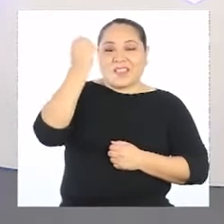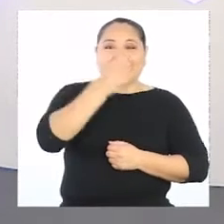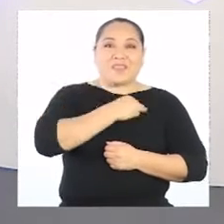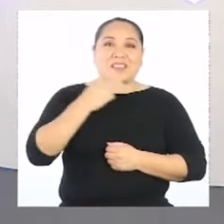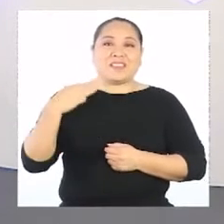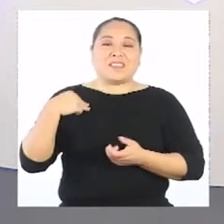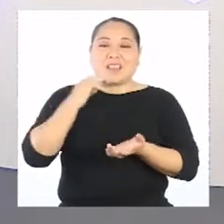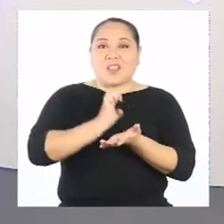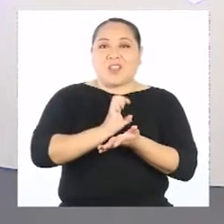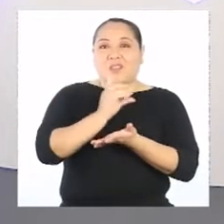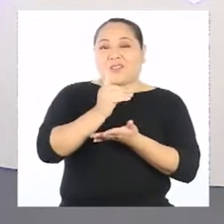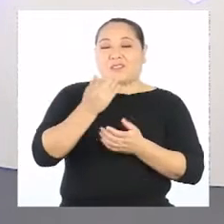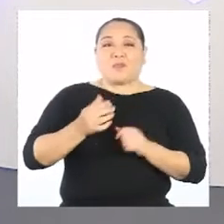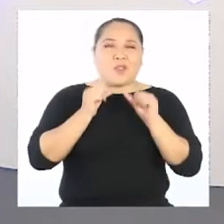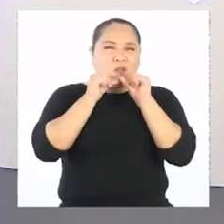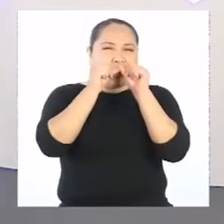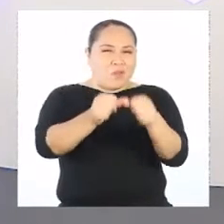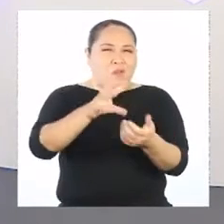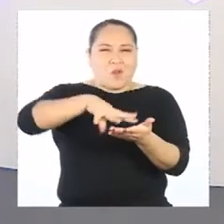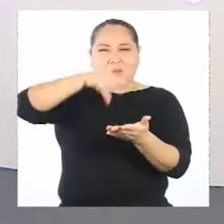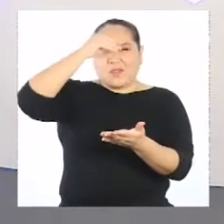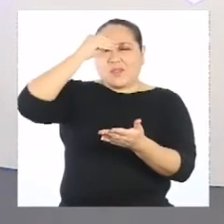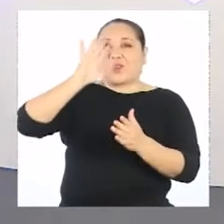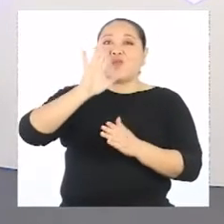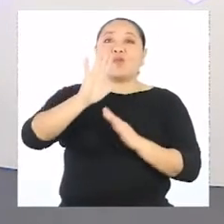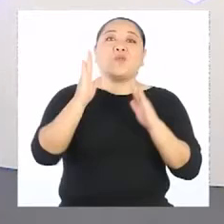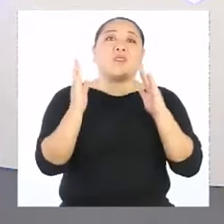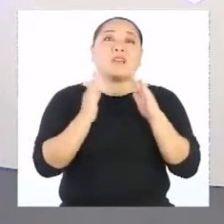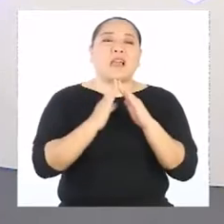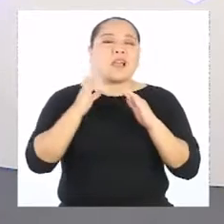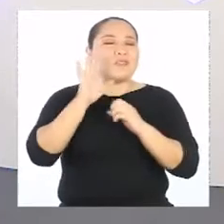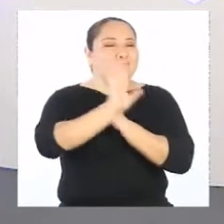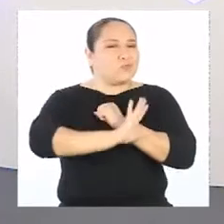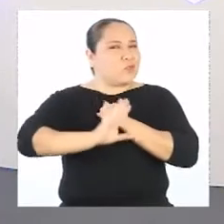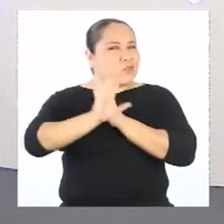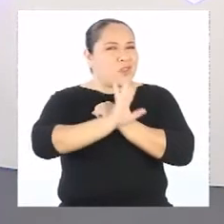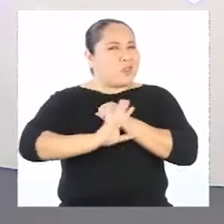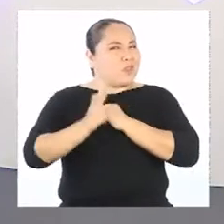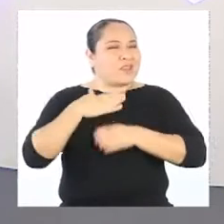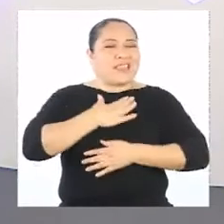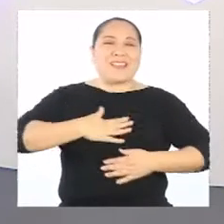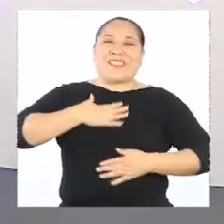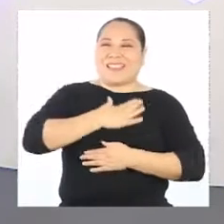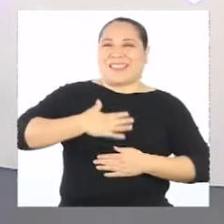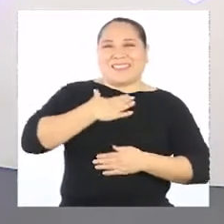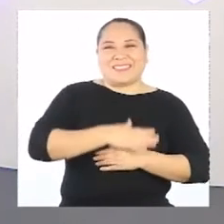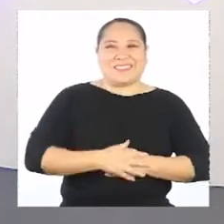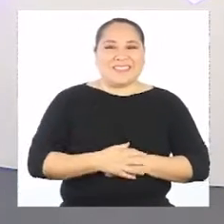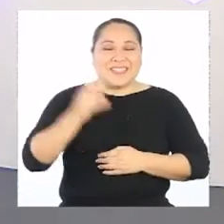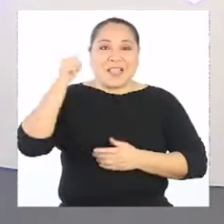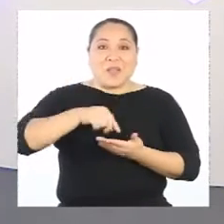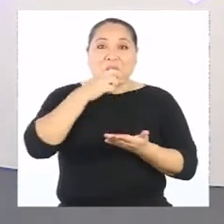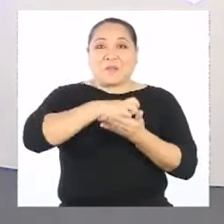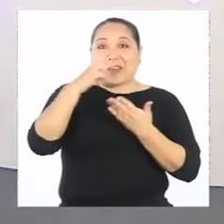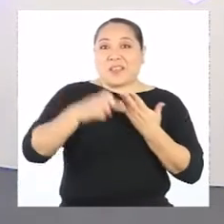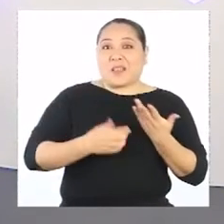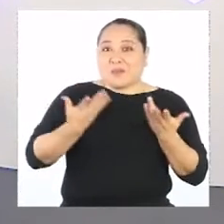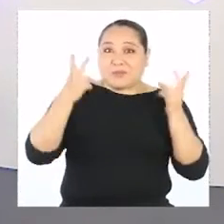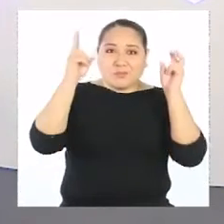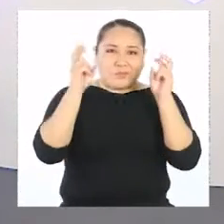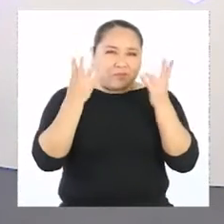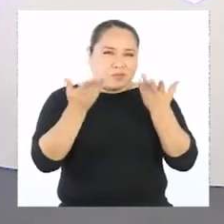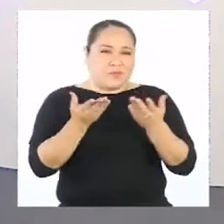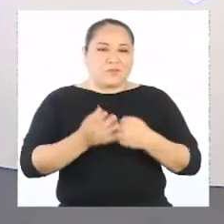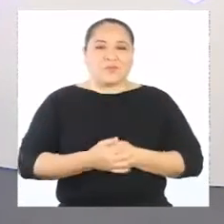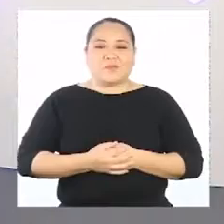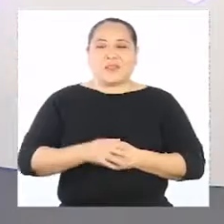Secundaria. Una iniciativa del Ministerio de Educación para continuar aprendiendo desde casa de manera segura Y divertida. Y el programa